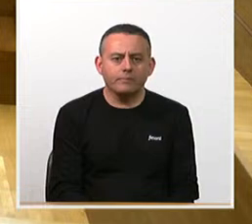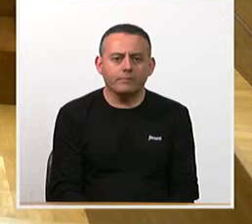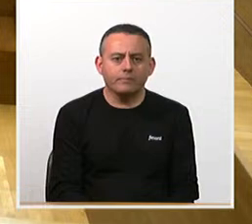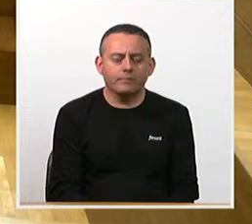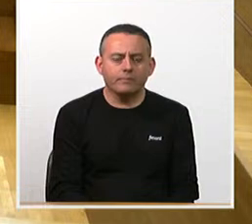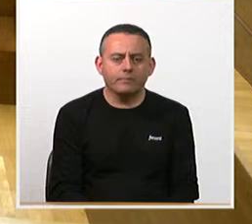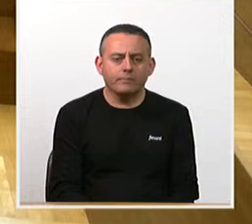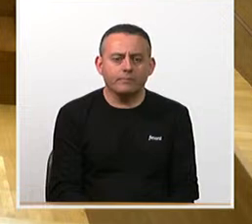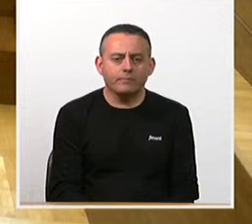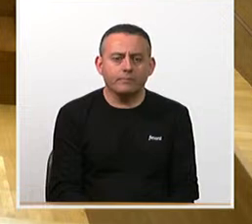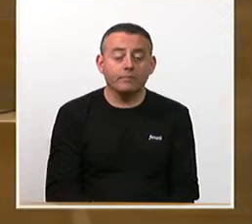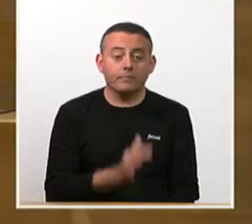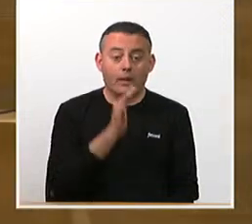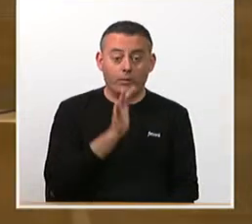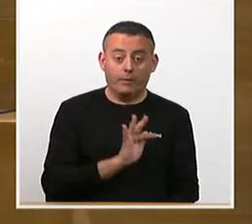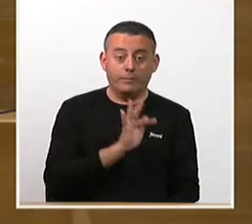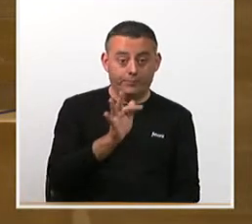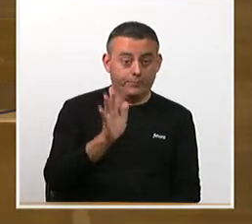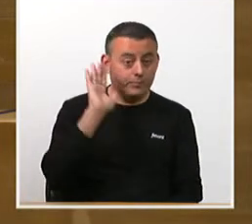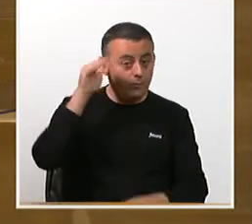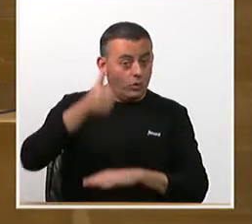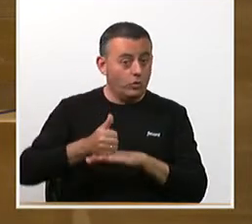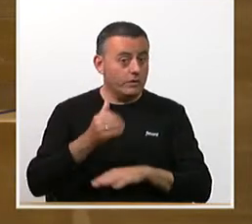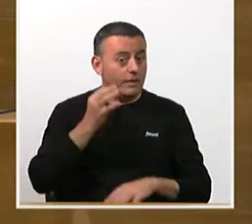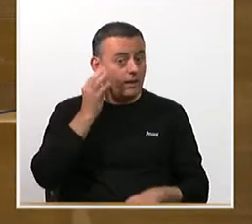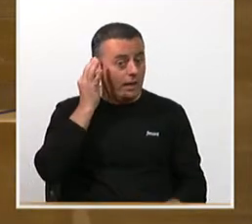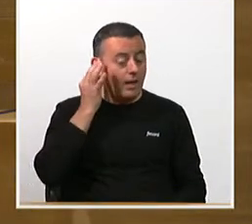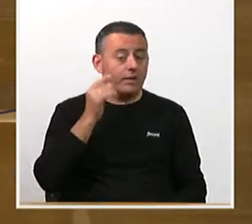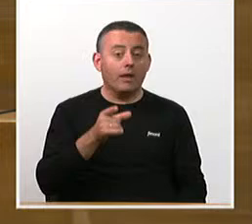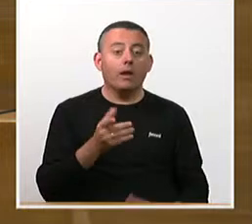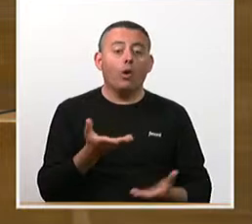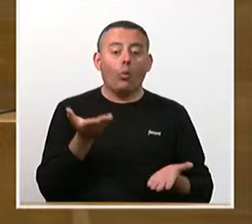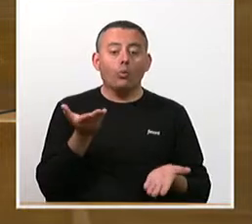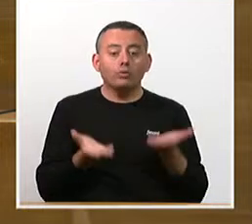tiene la palabra la honorable consellera de Justicia